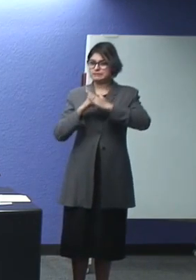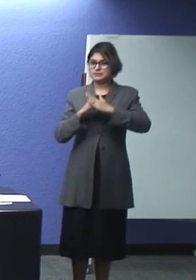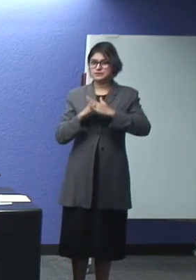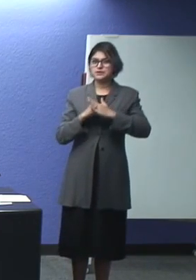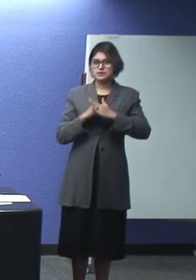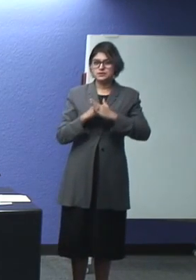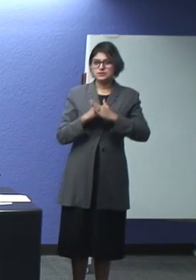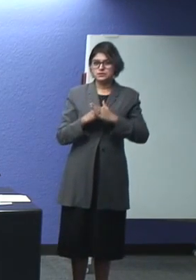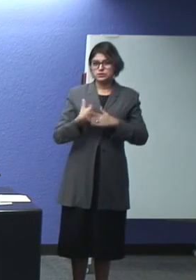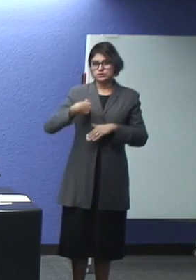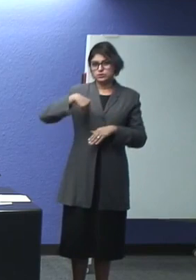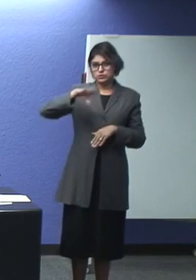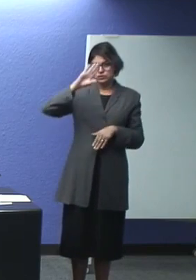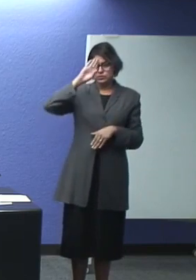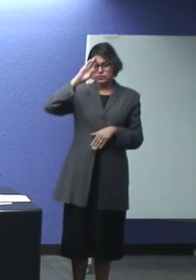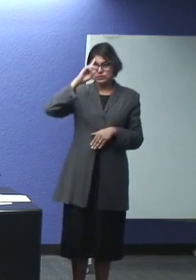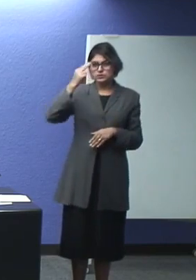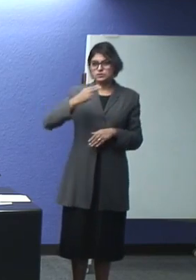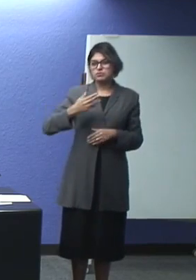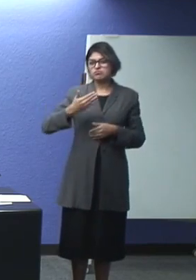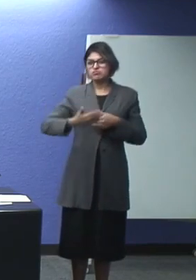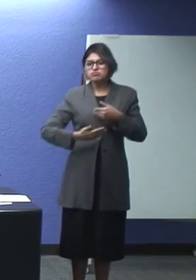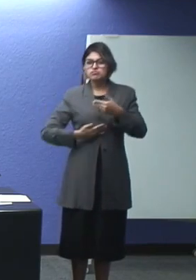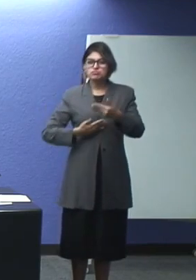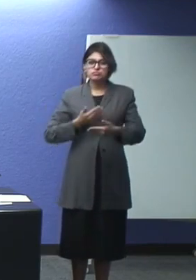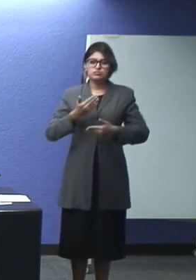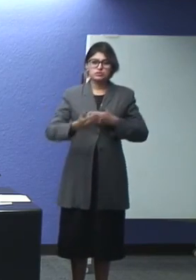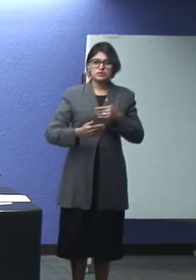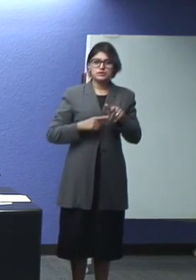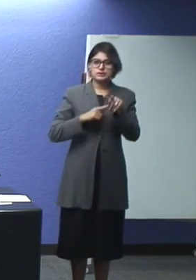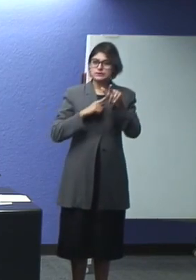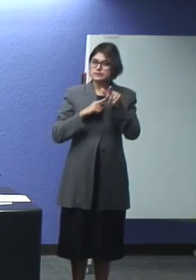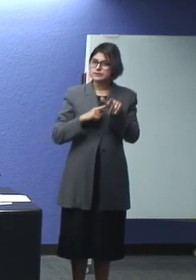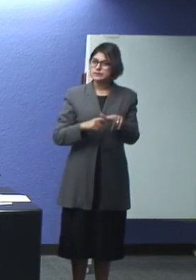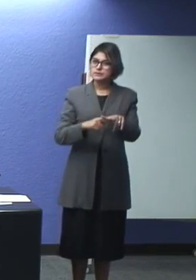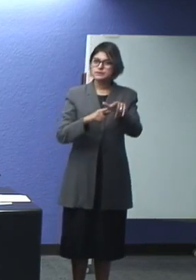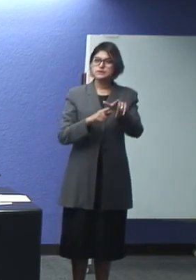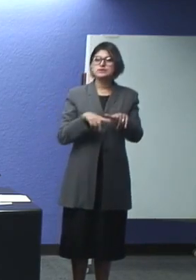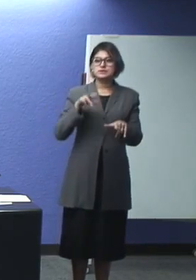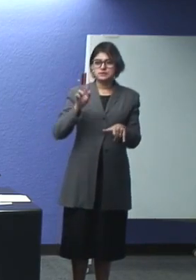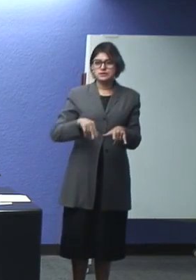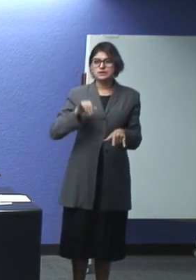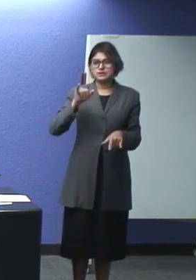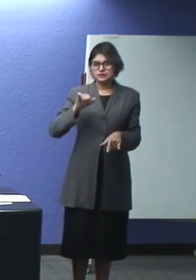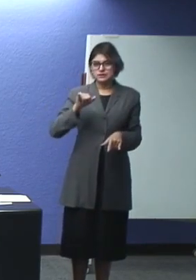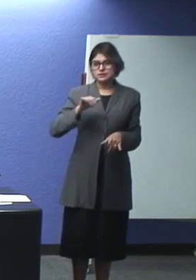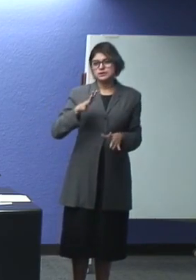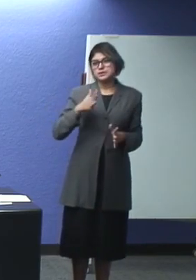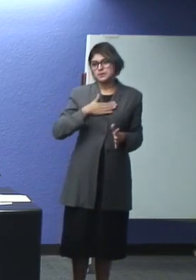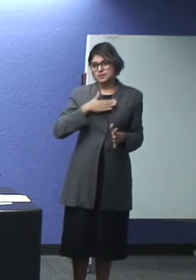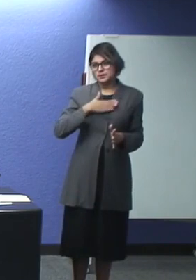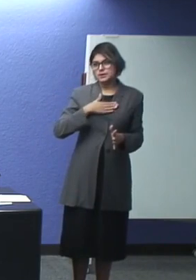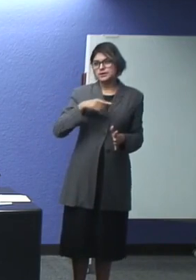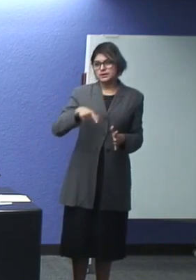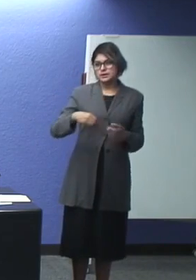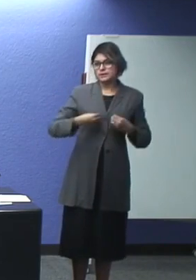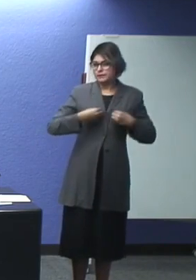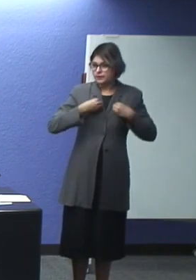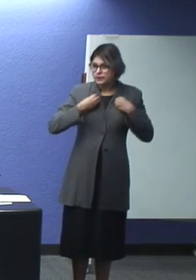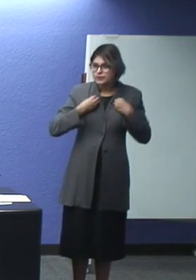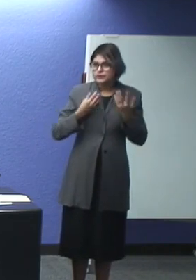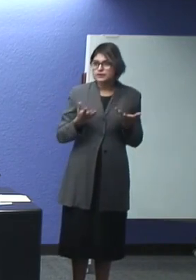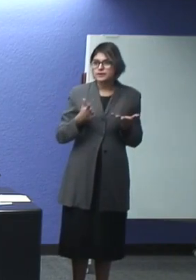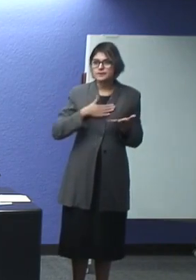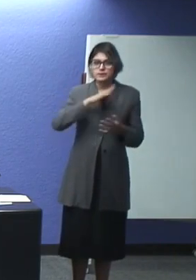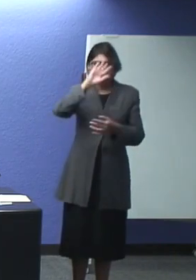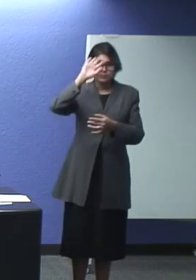toca seguir reproduciendo, y el que nos toca seguir implementando, sí, obviamente en nuestros contextos de vida, entre nuestros